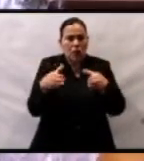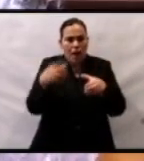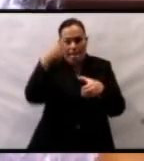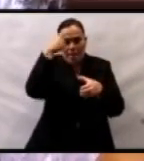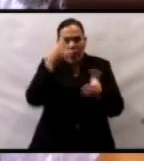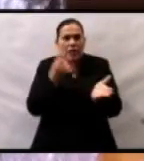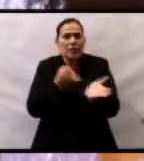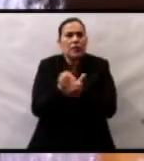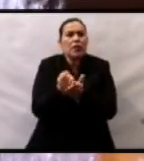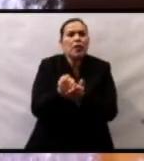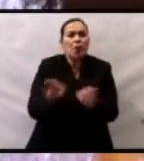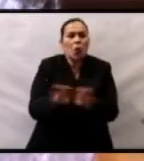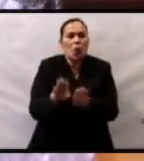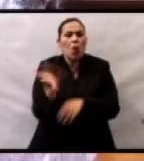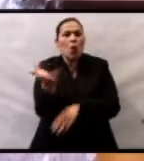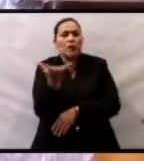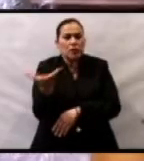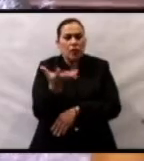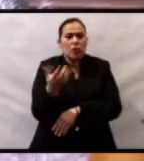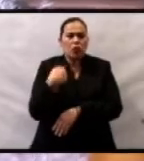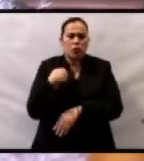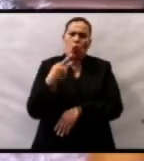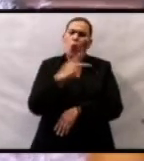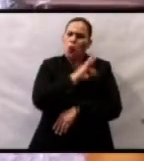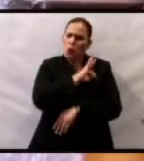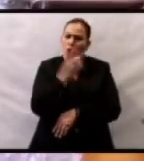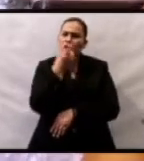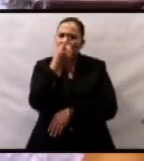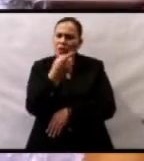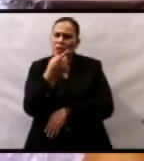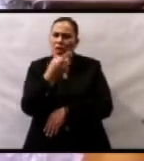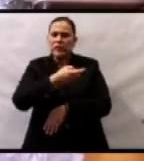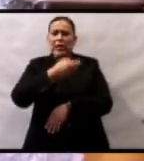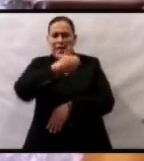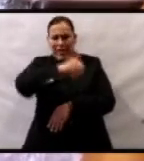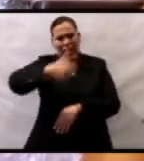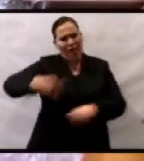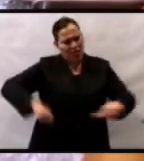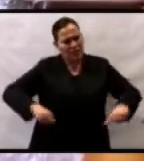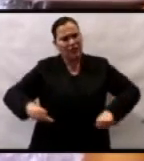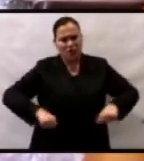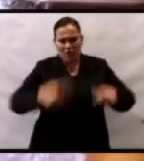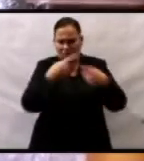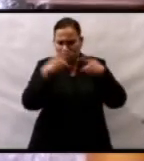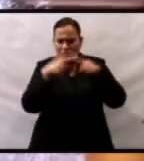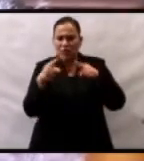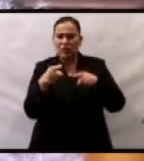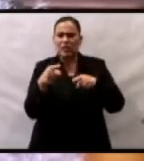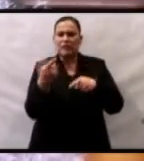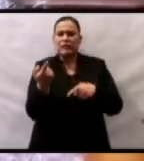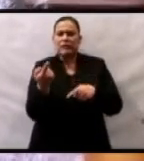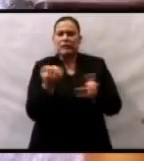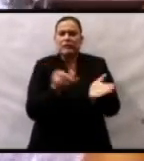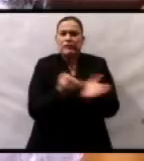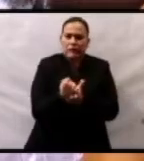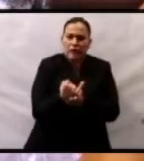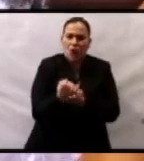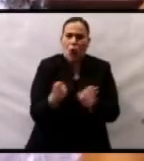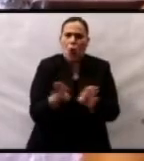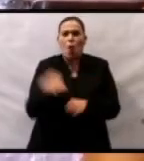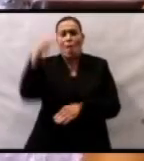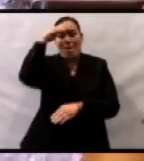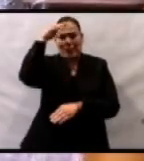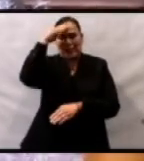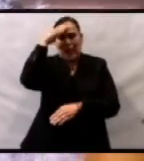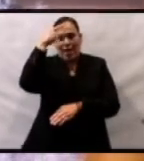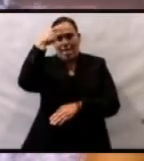y de manera personal les puedo decir que cada acción que tomé fue pensada en preservar la salud y la